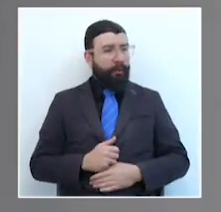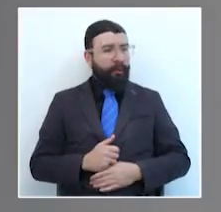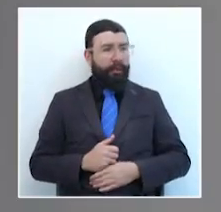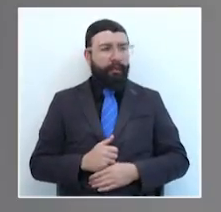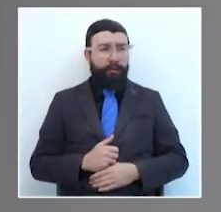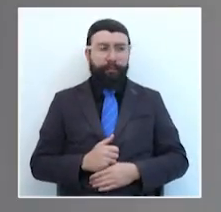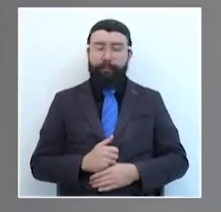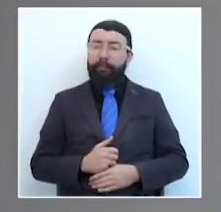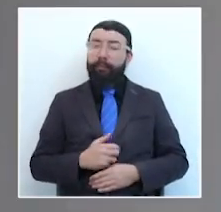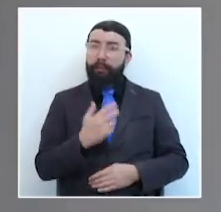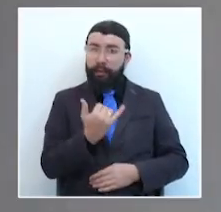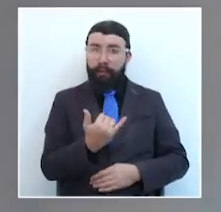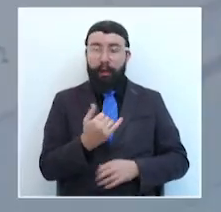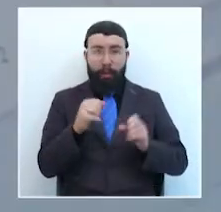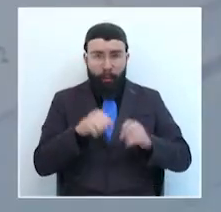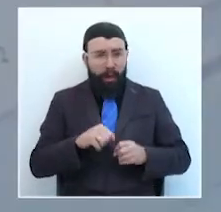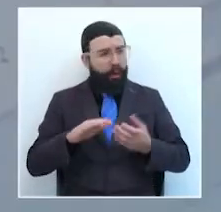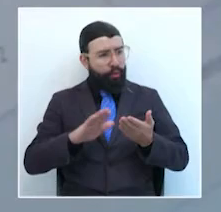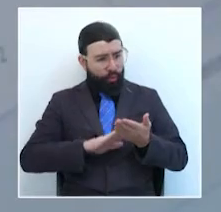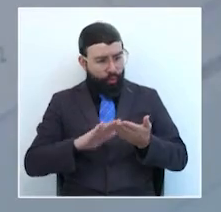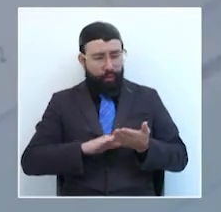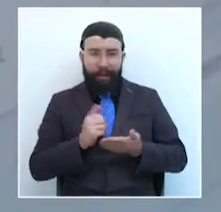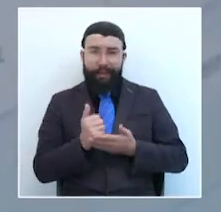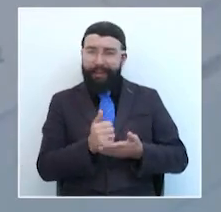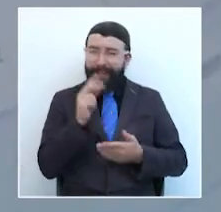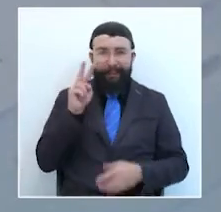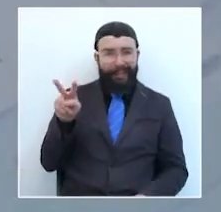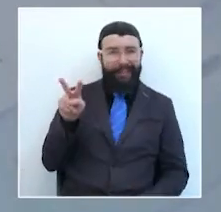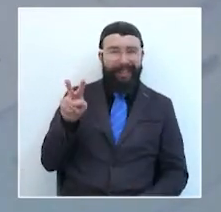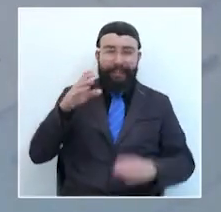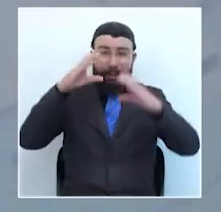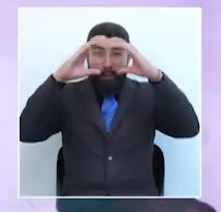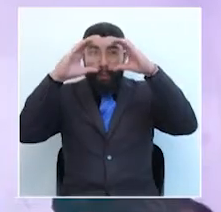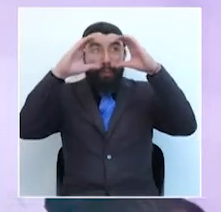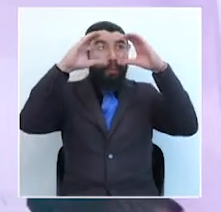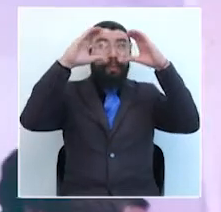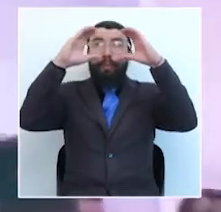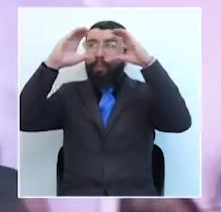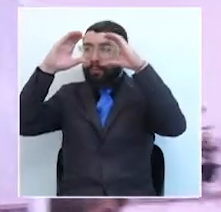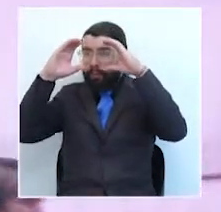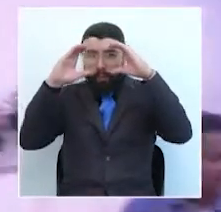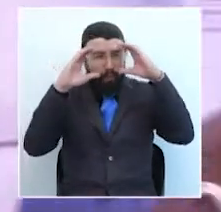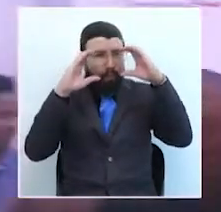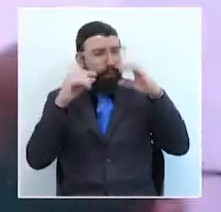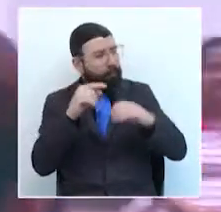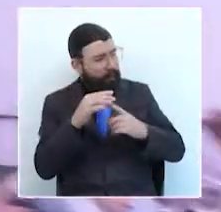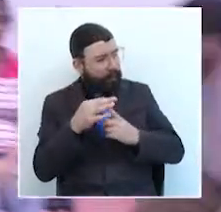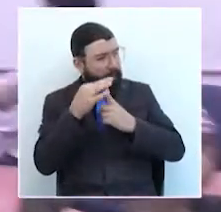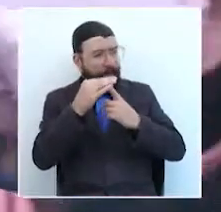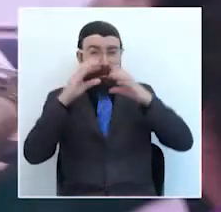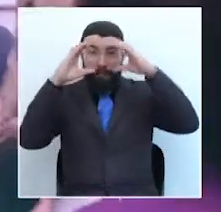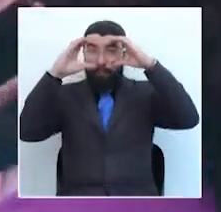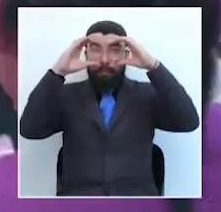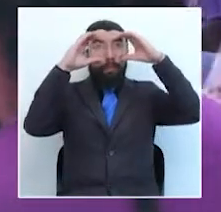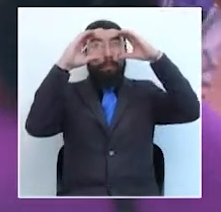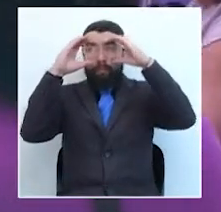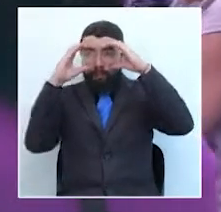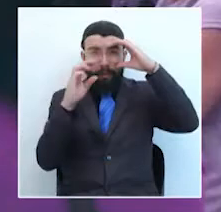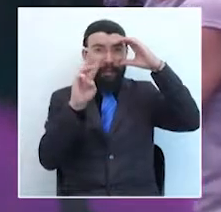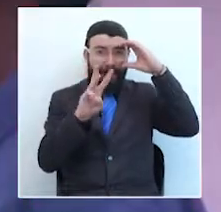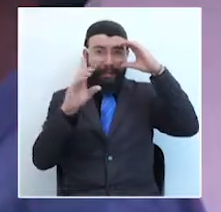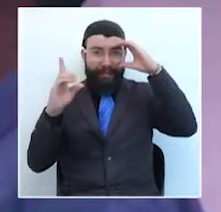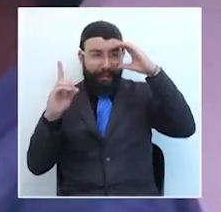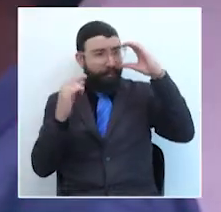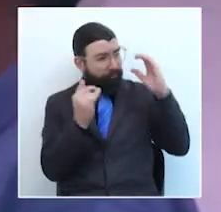que se puede solucionar hoy estamos viendo se utilizan gafas de tercera dimensión se llama